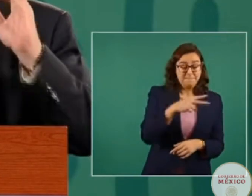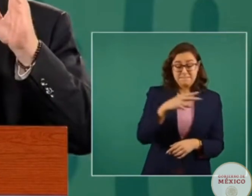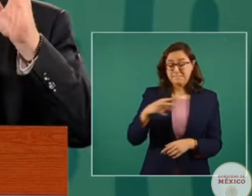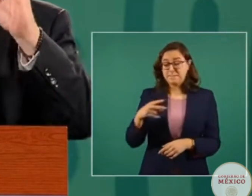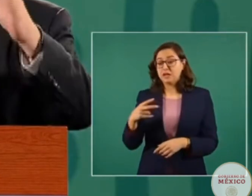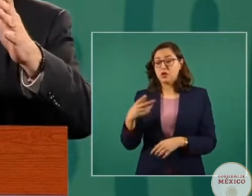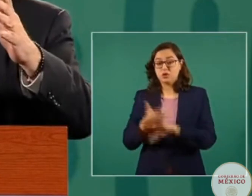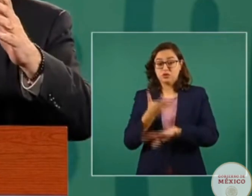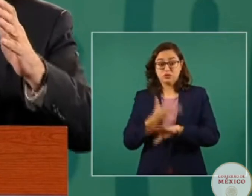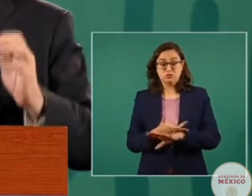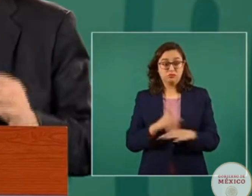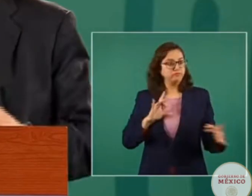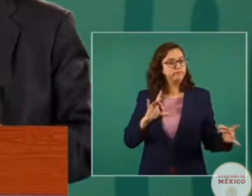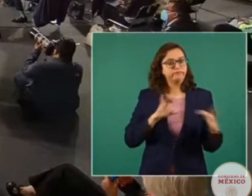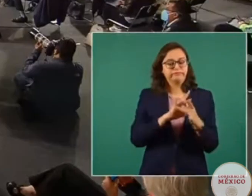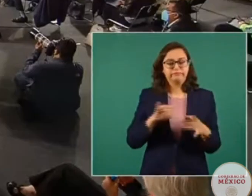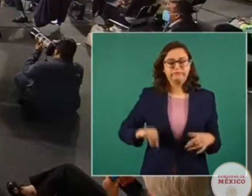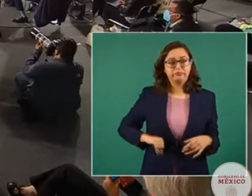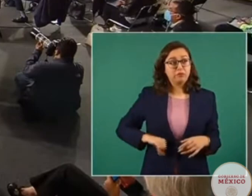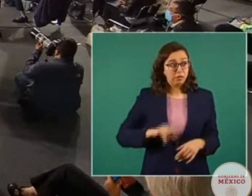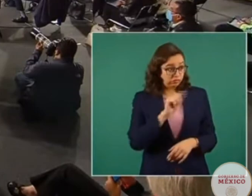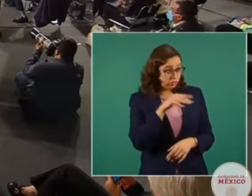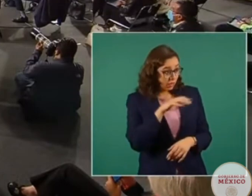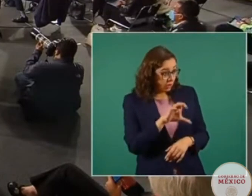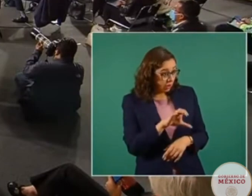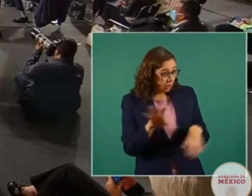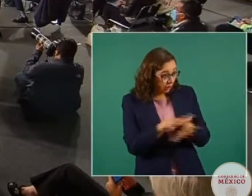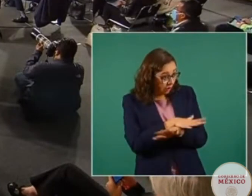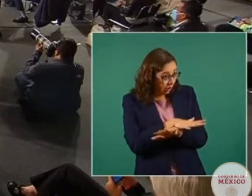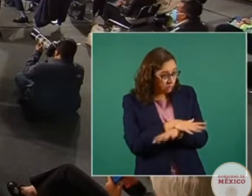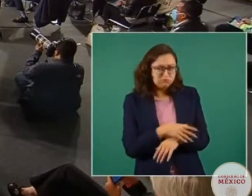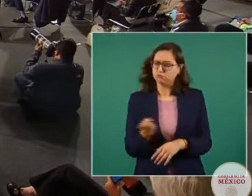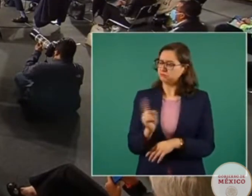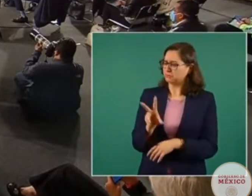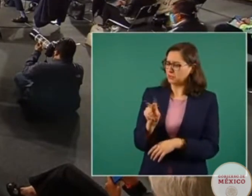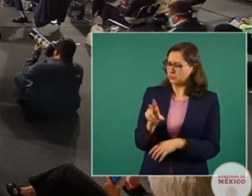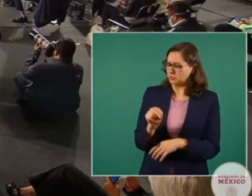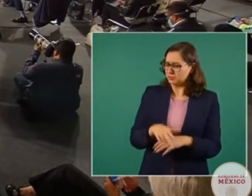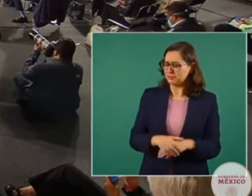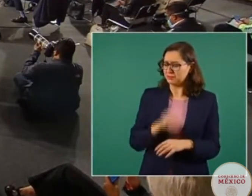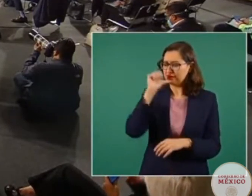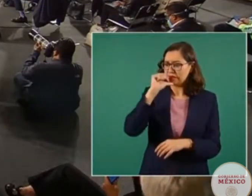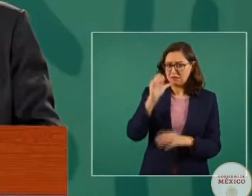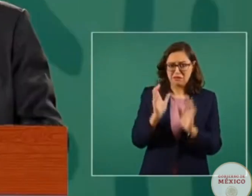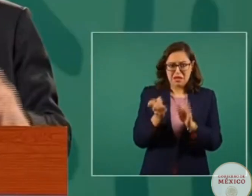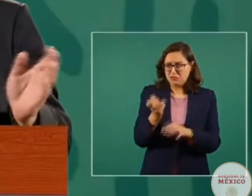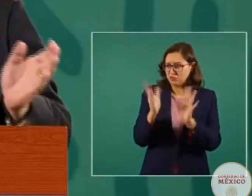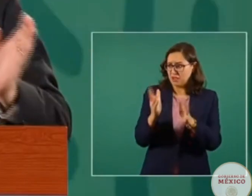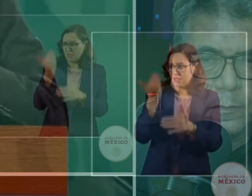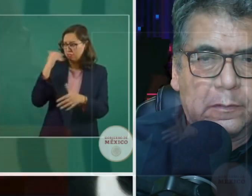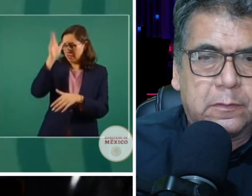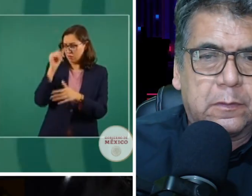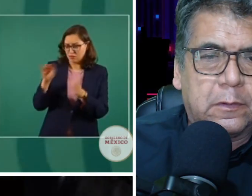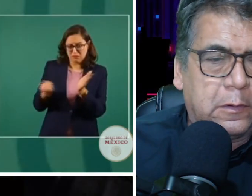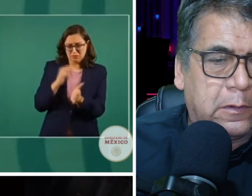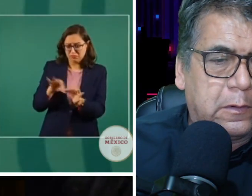económicamente hacia el mediano plazo. ¿Se va a modificar el tratado? No, no tendríamos por qué, esa es una negociación que ya concluyó. Pero estás en otra